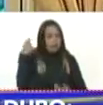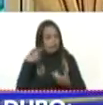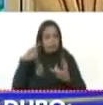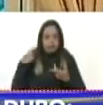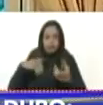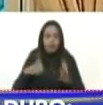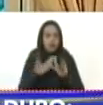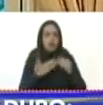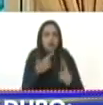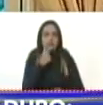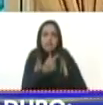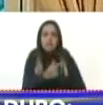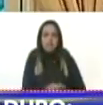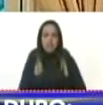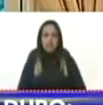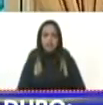dicen.